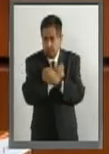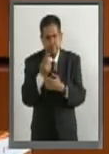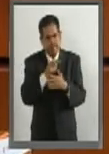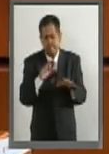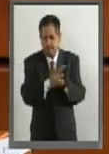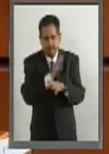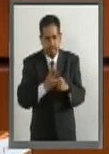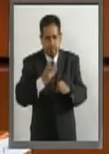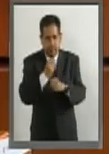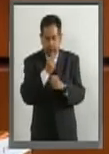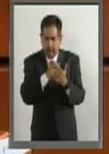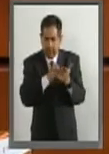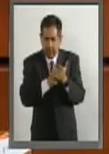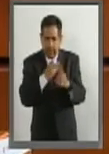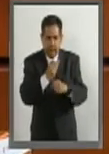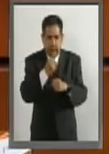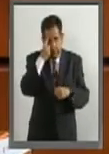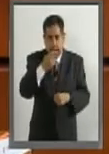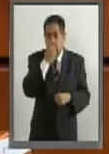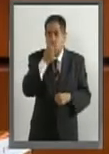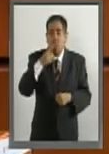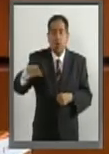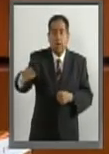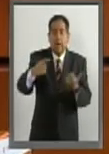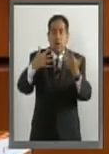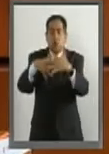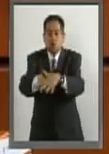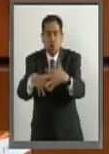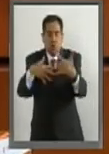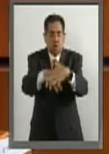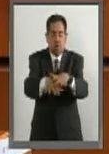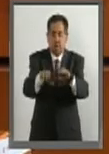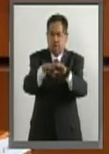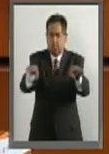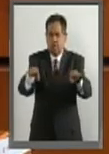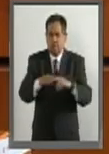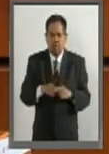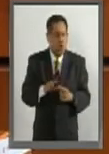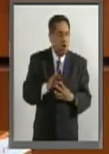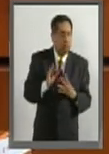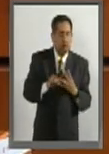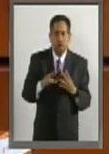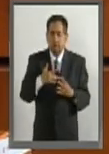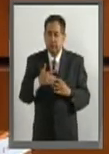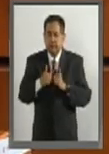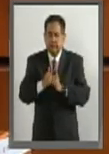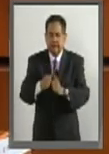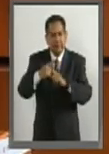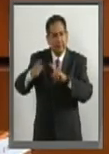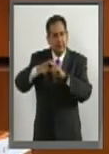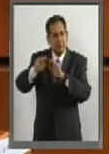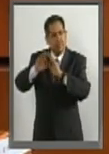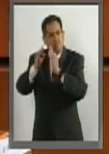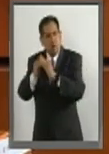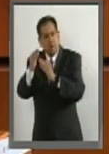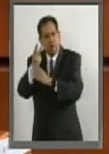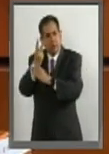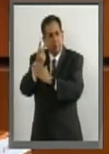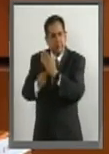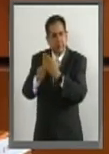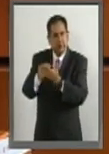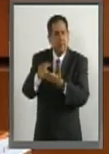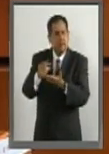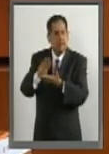ola y escuela la inclusión y la equidad, que genere diversas opciones de acompañamiento pedagógico y bilingüe a los